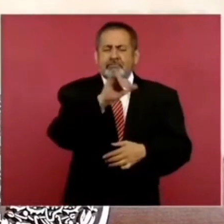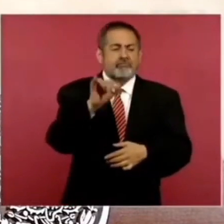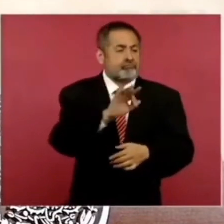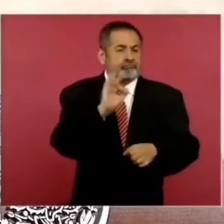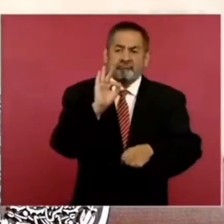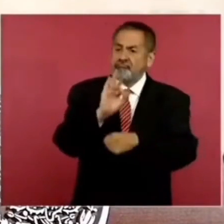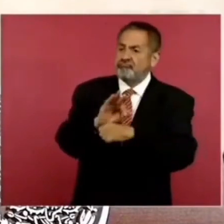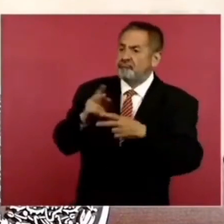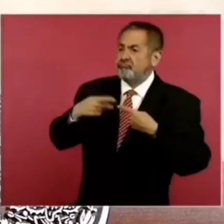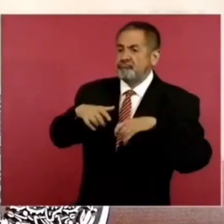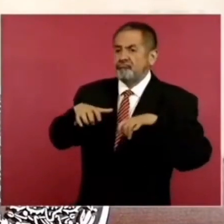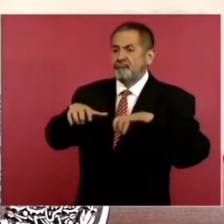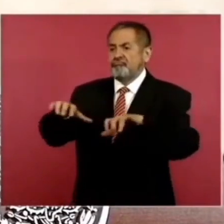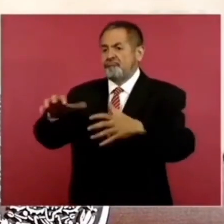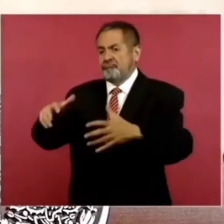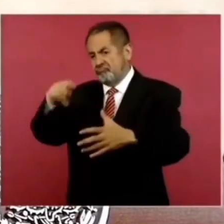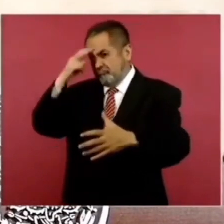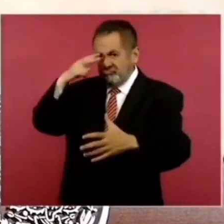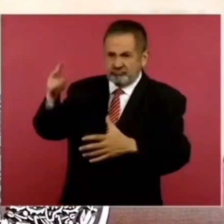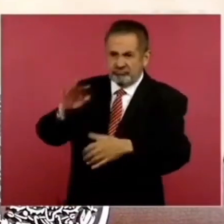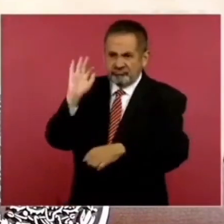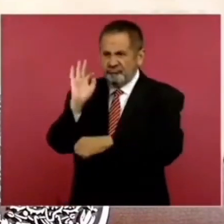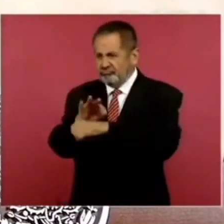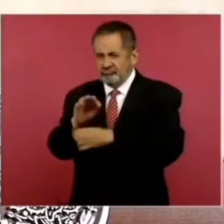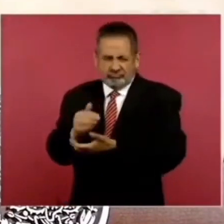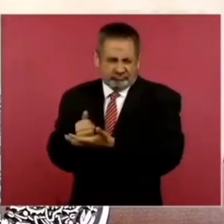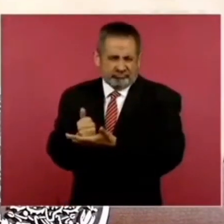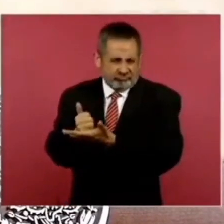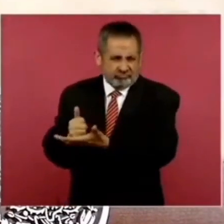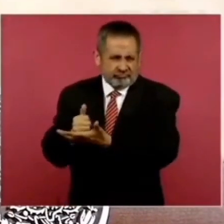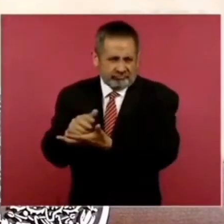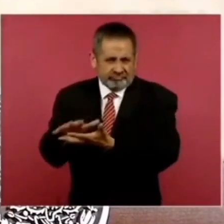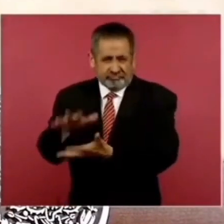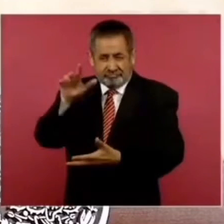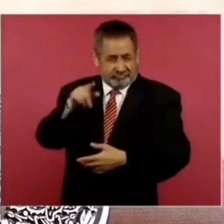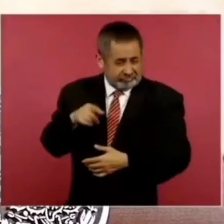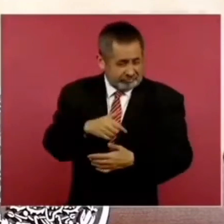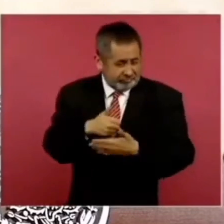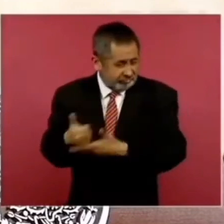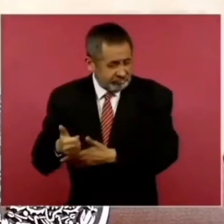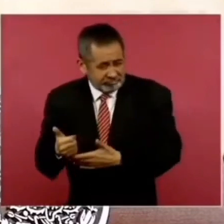pueblo de México o a la mayoría de los mexicanos.